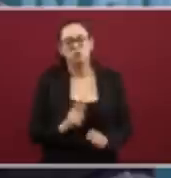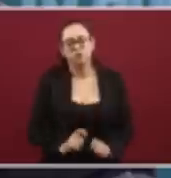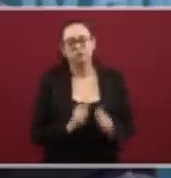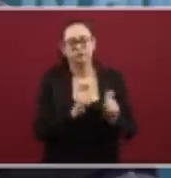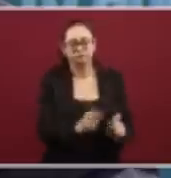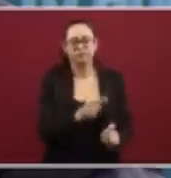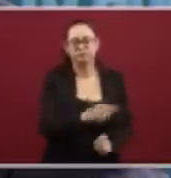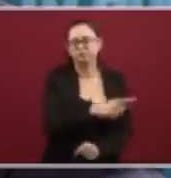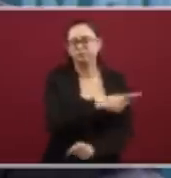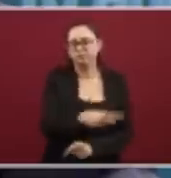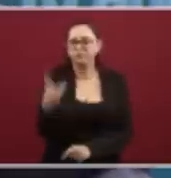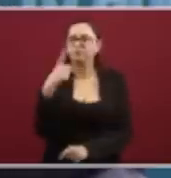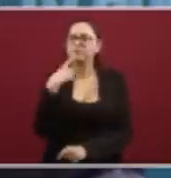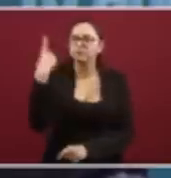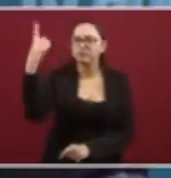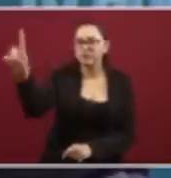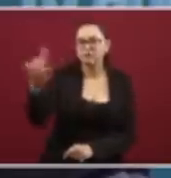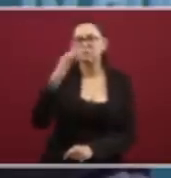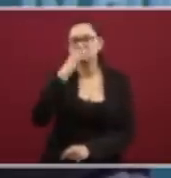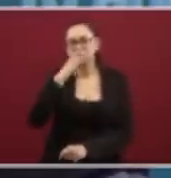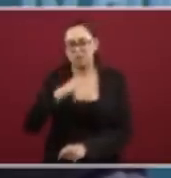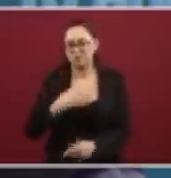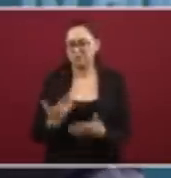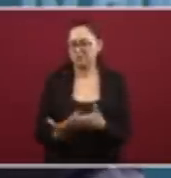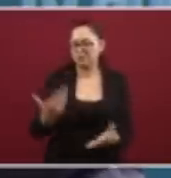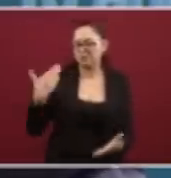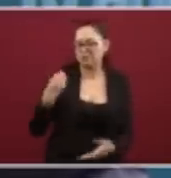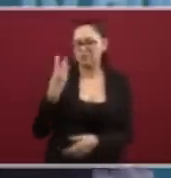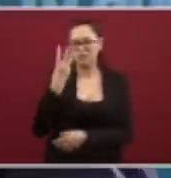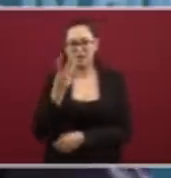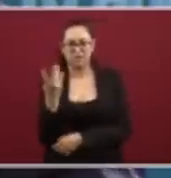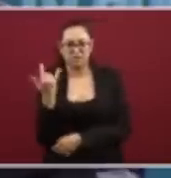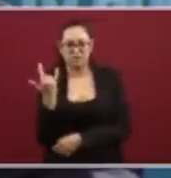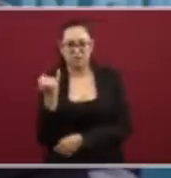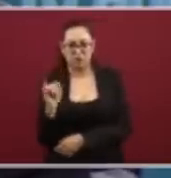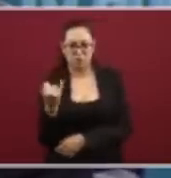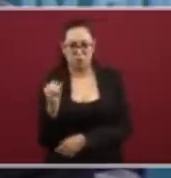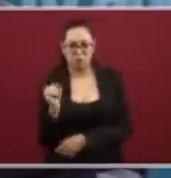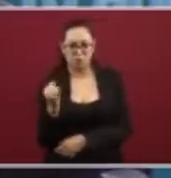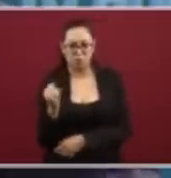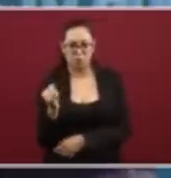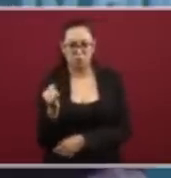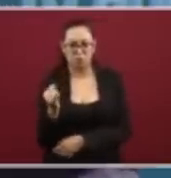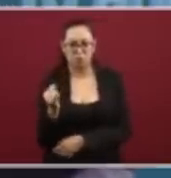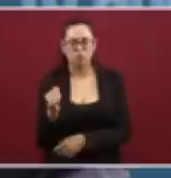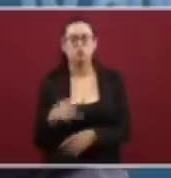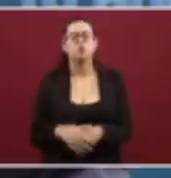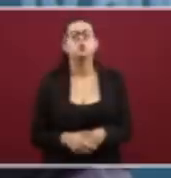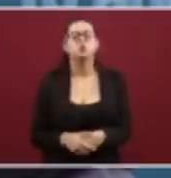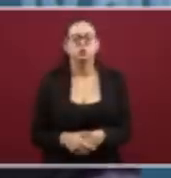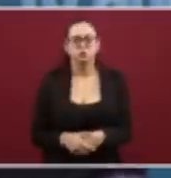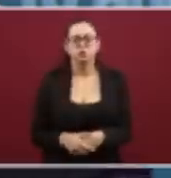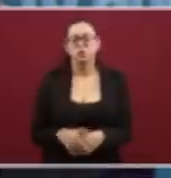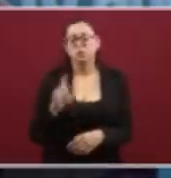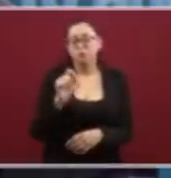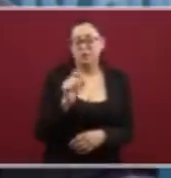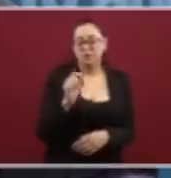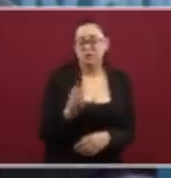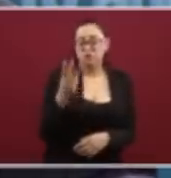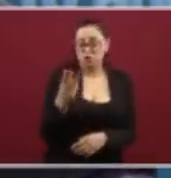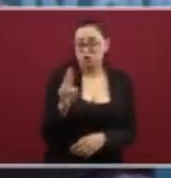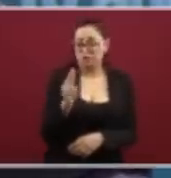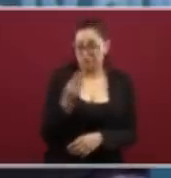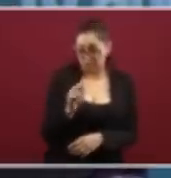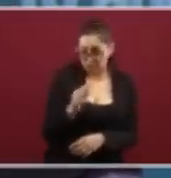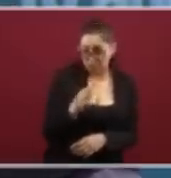fue informada el pasado 3 de junio como señalé se presentó el 22 de mayo justo